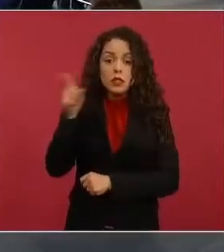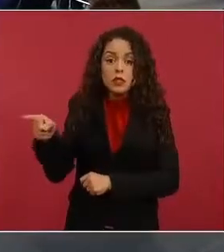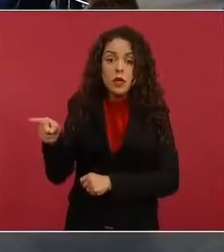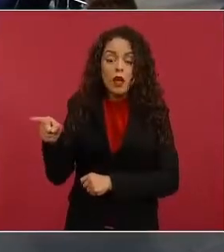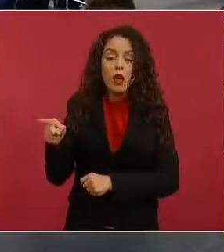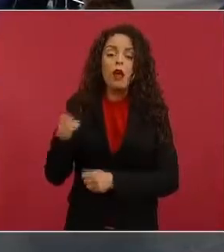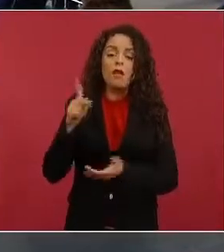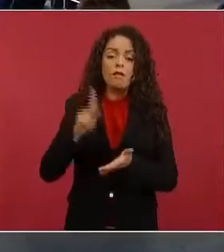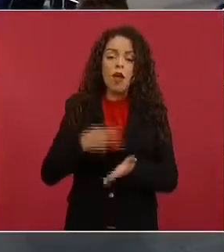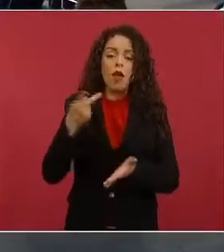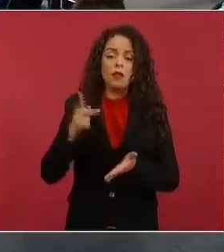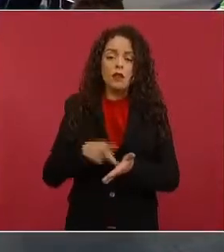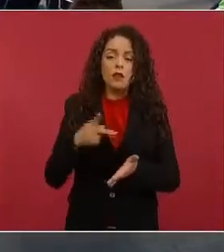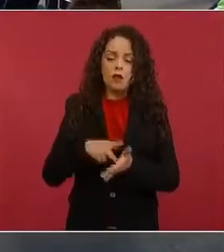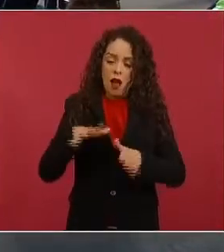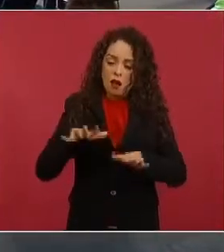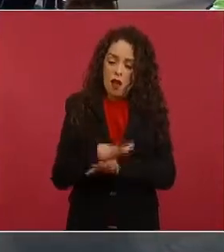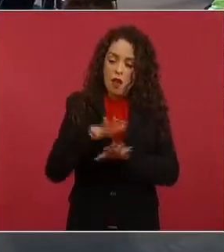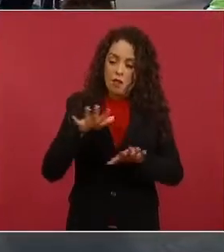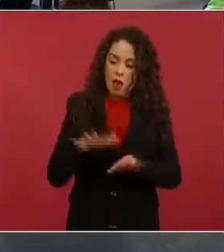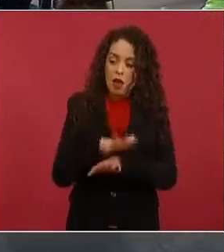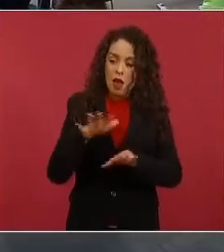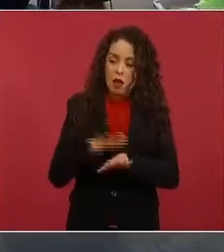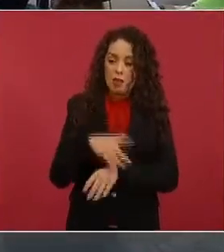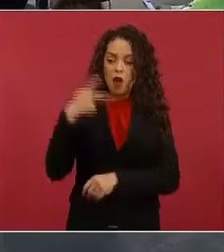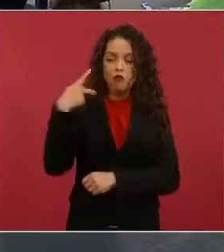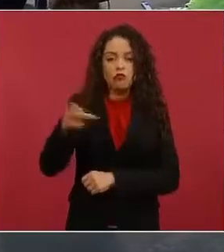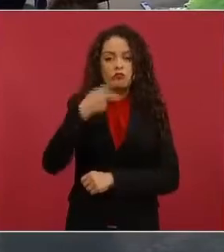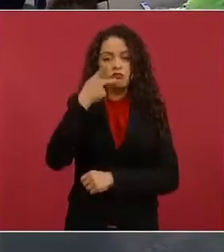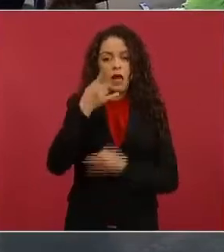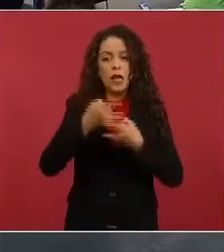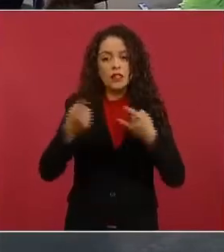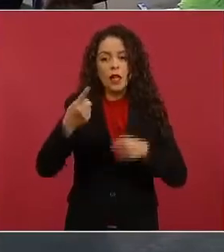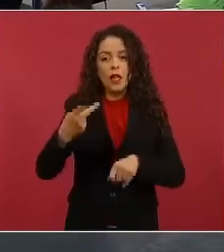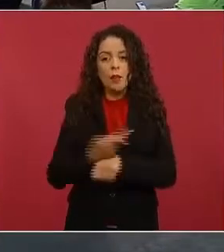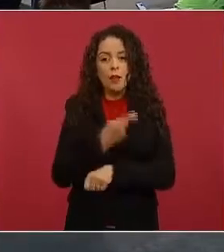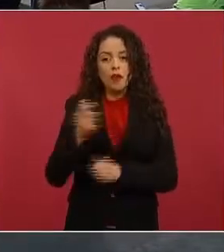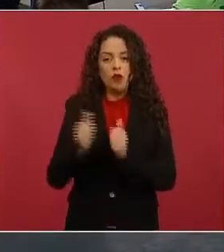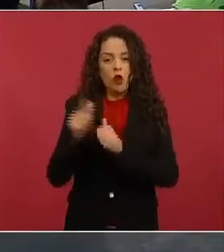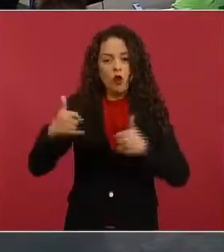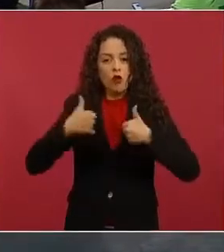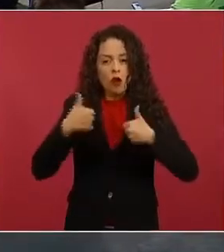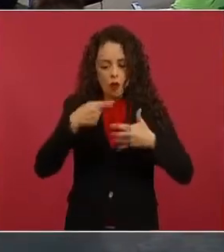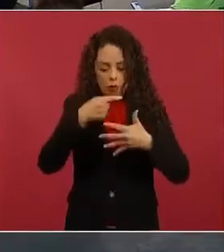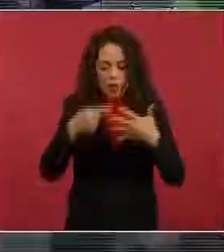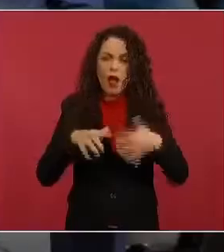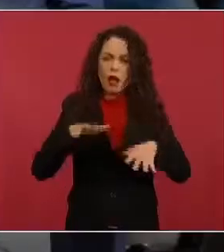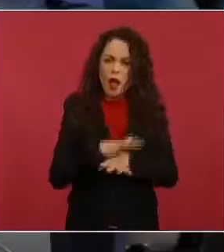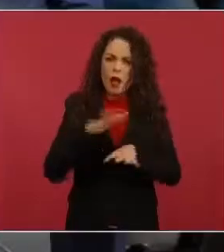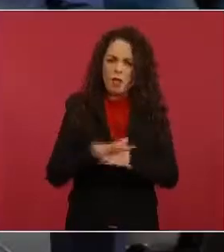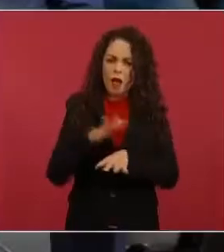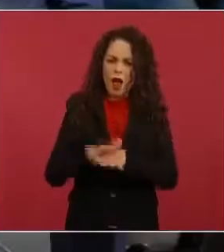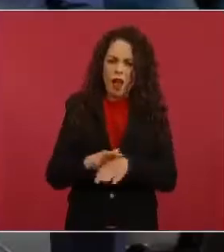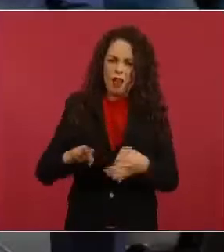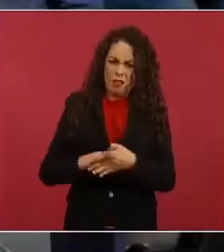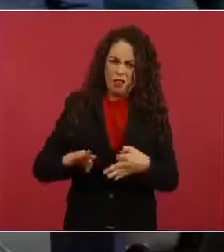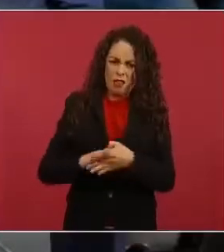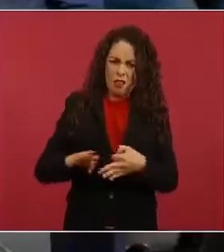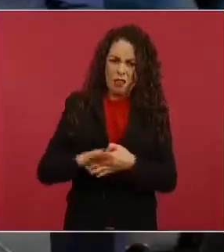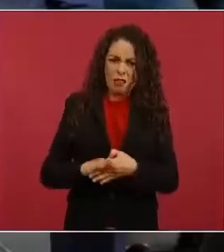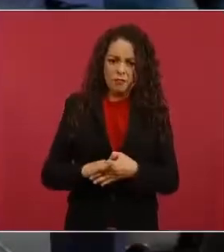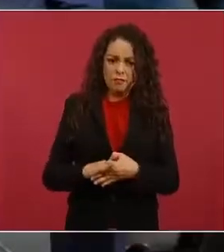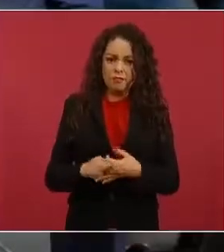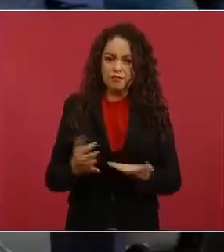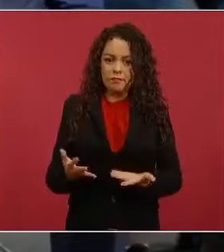varias veces la versión de los hechos. Quiero comentarle también que esta resolución se da a pesar de que